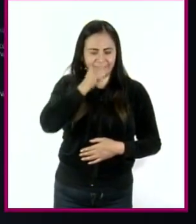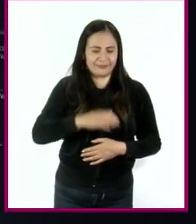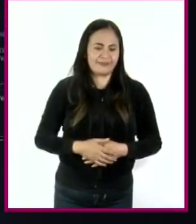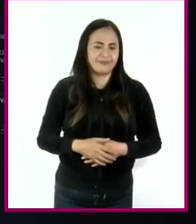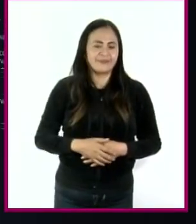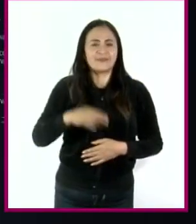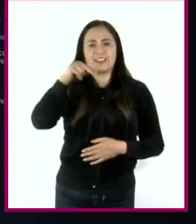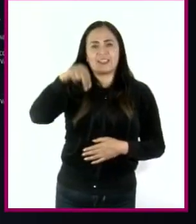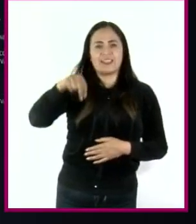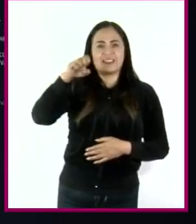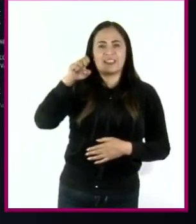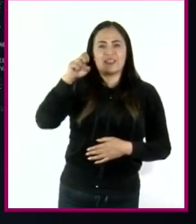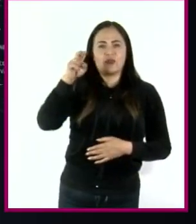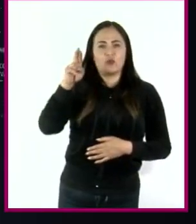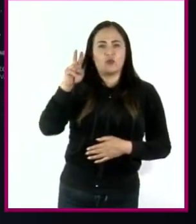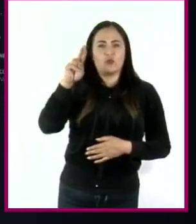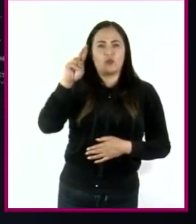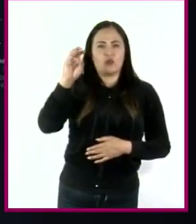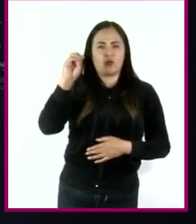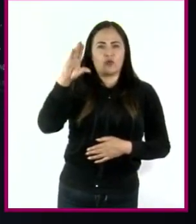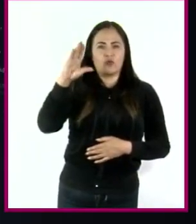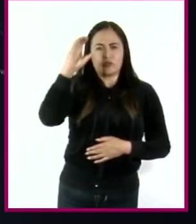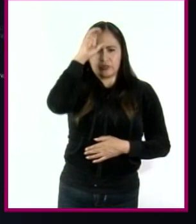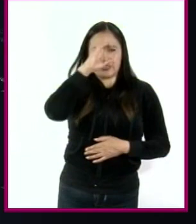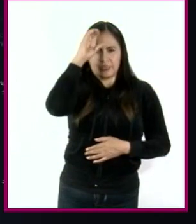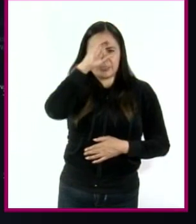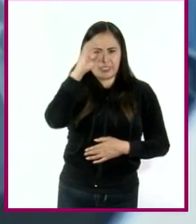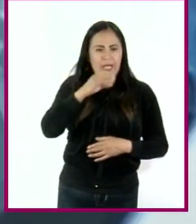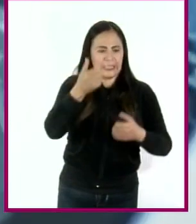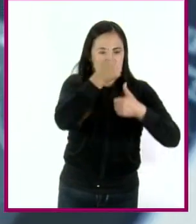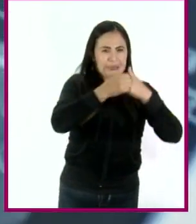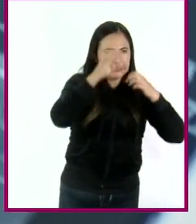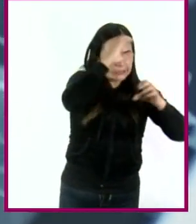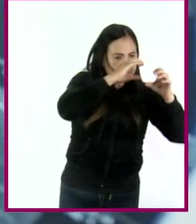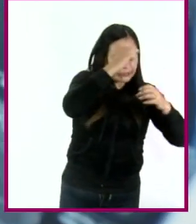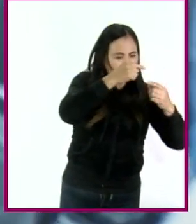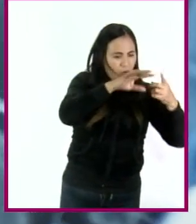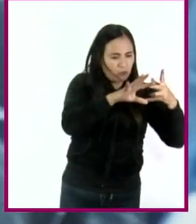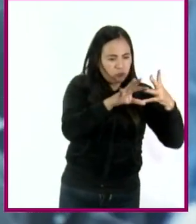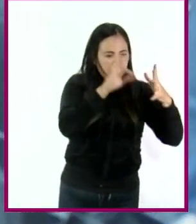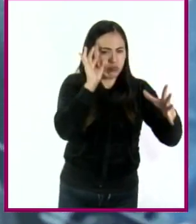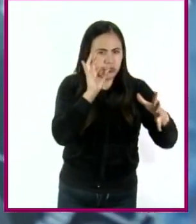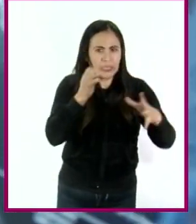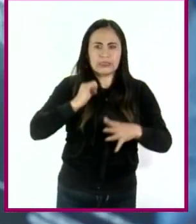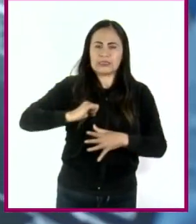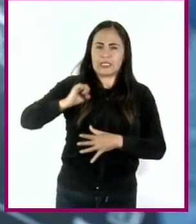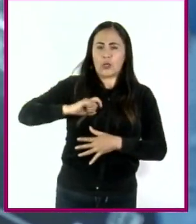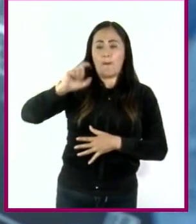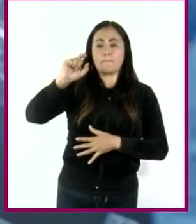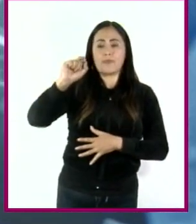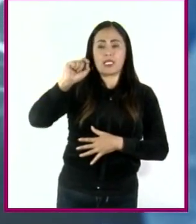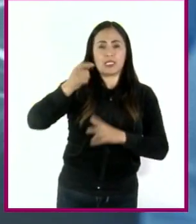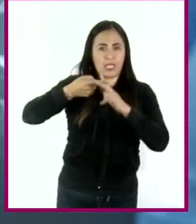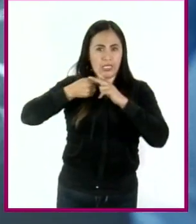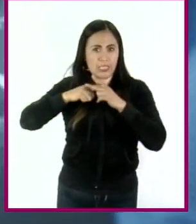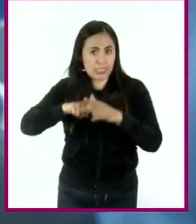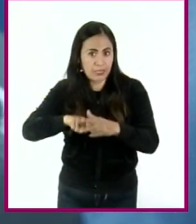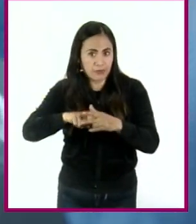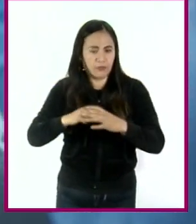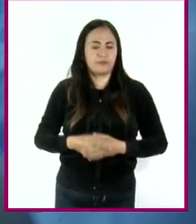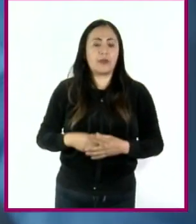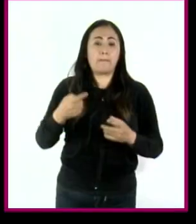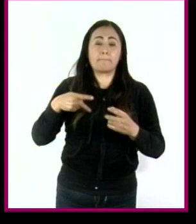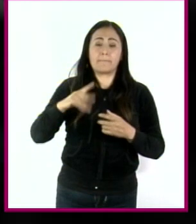La neurociencia como una rama establecida de la ciencia surge en el siglo XX. Sin embargo, los primeros indicios